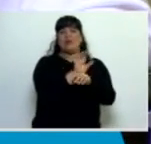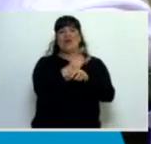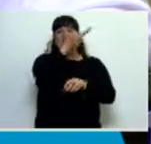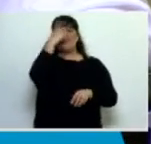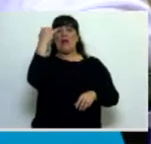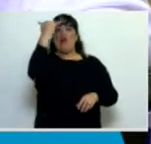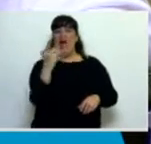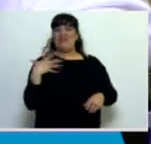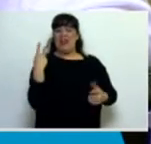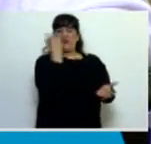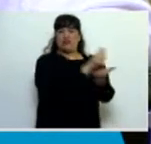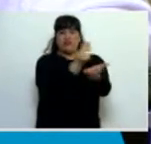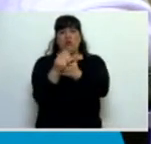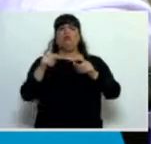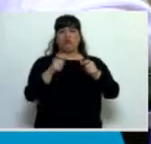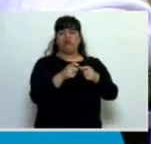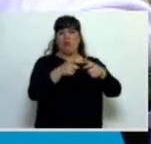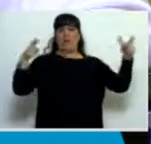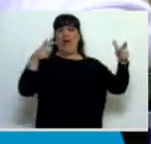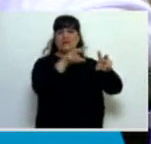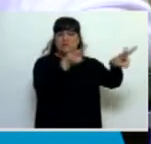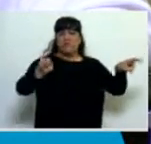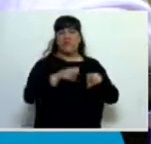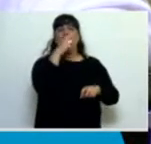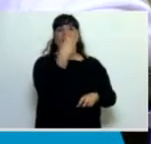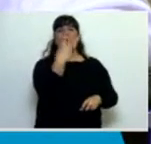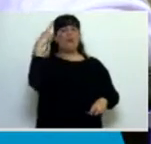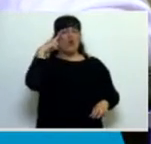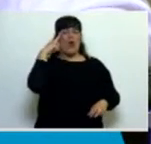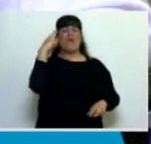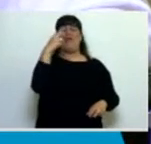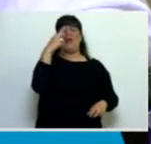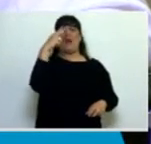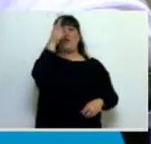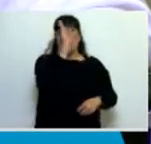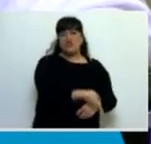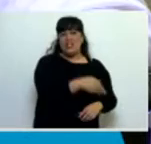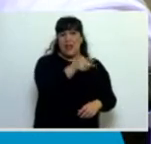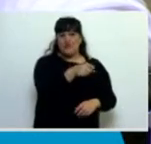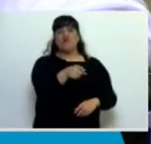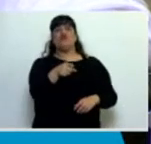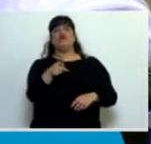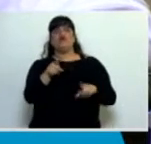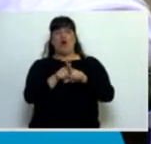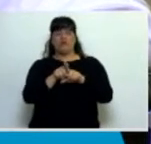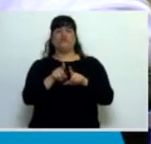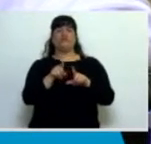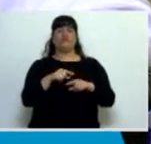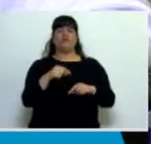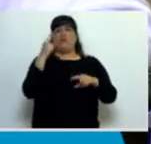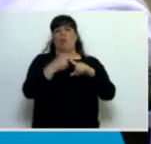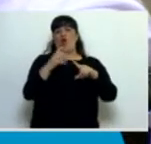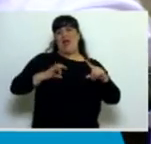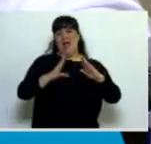posee directores incrementaron sus ganancias en un 29% durante el primer semestre, medido en forma interanual, es